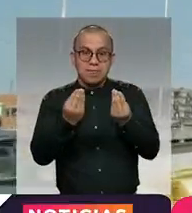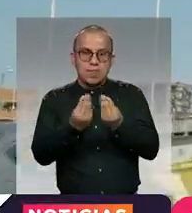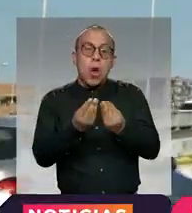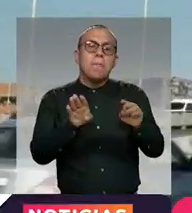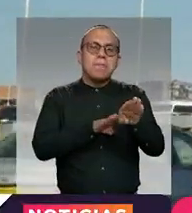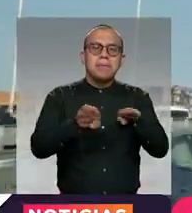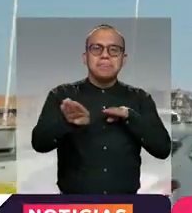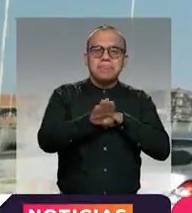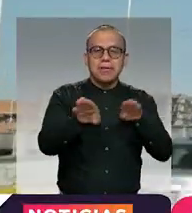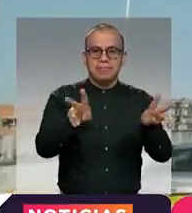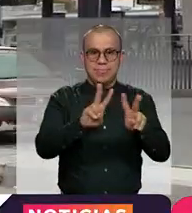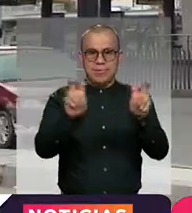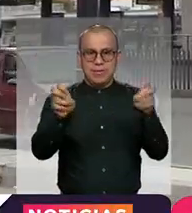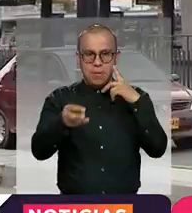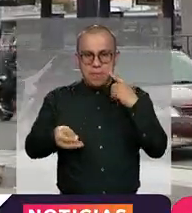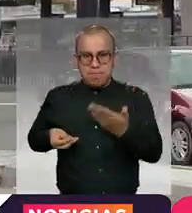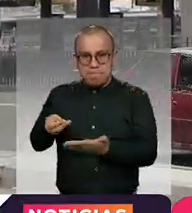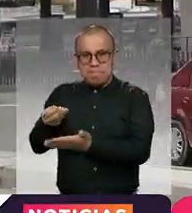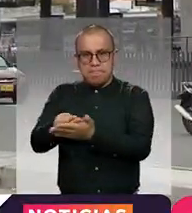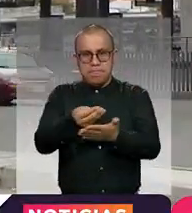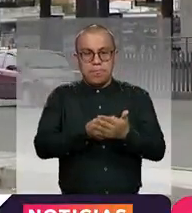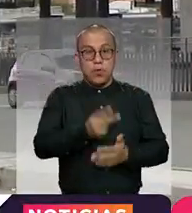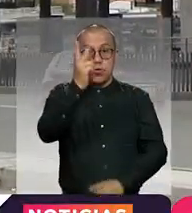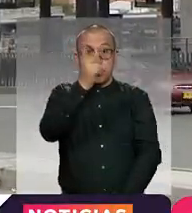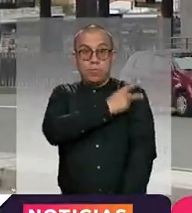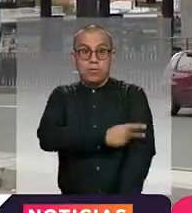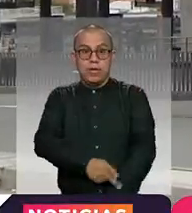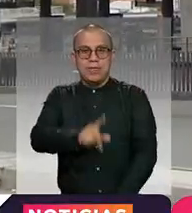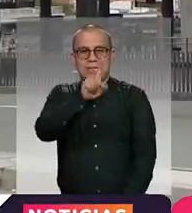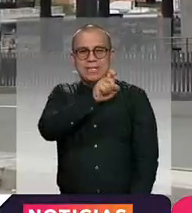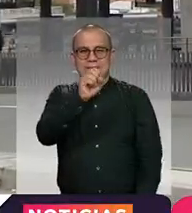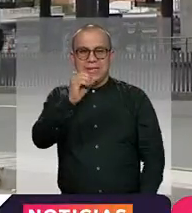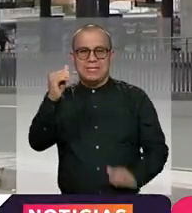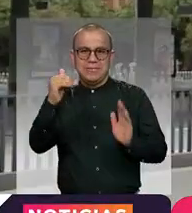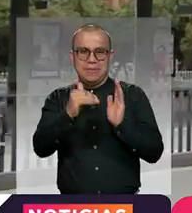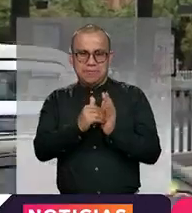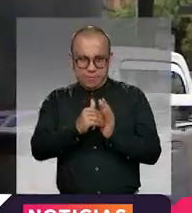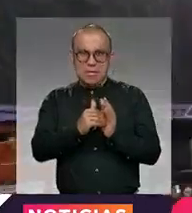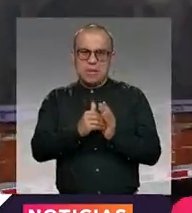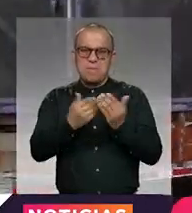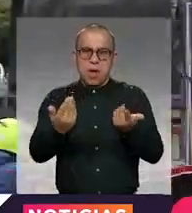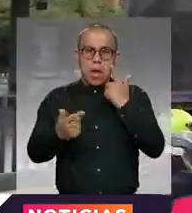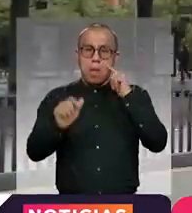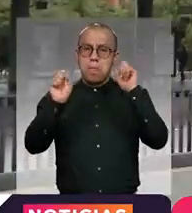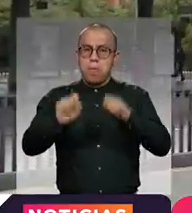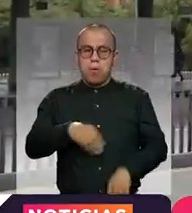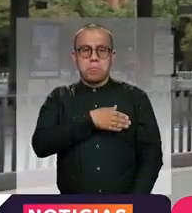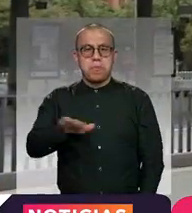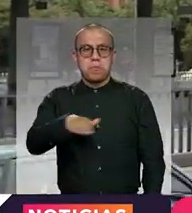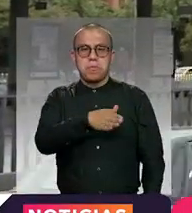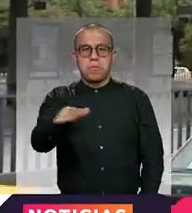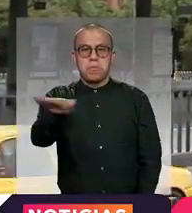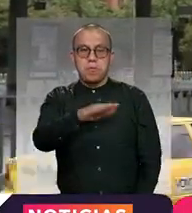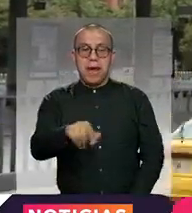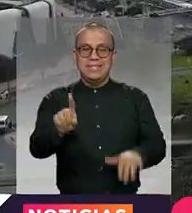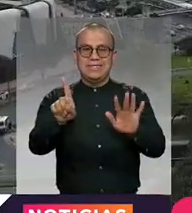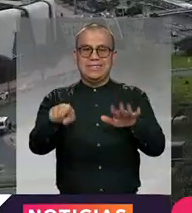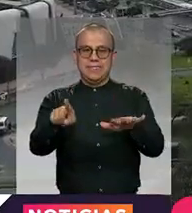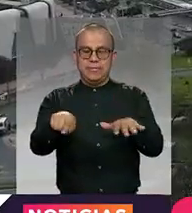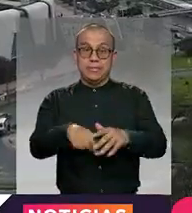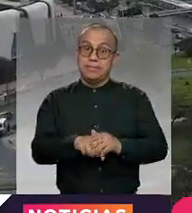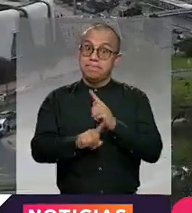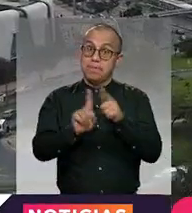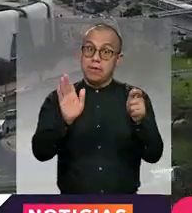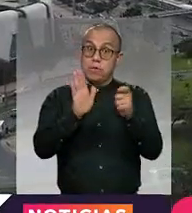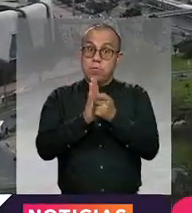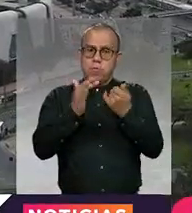Bogotá es realizando un aporte económico de 2.066.200 pesos para circular por la ciudad durante 6 meses. Sin